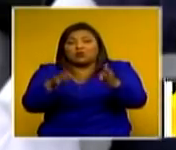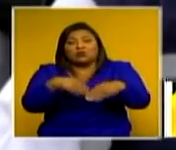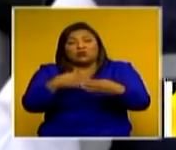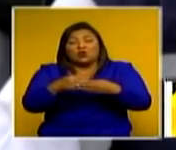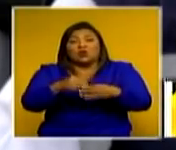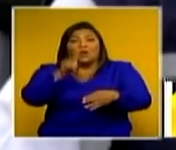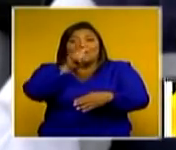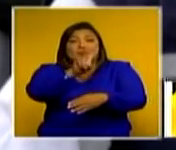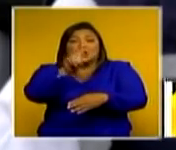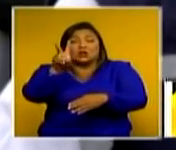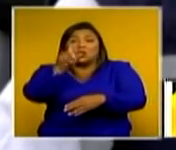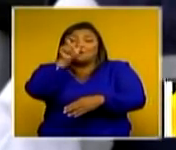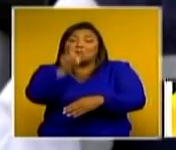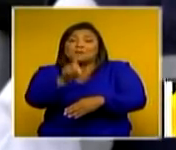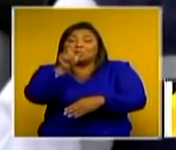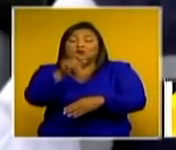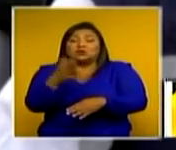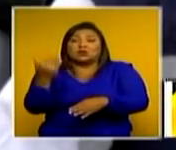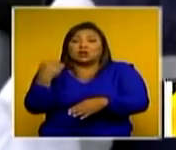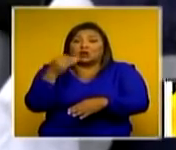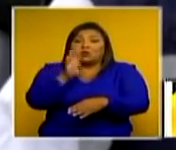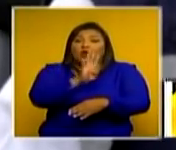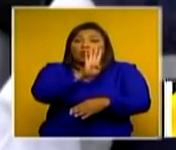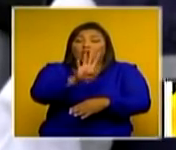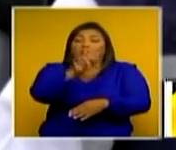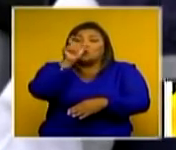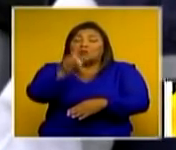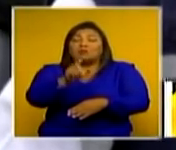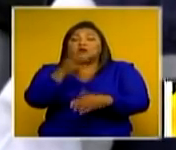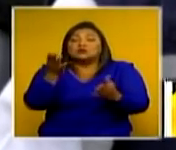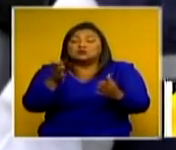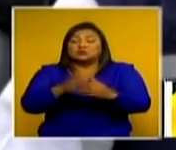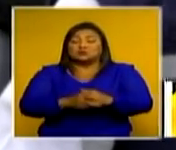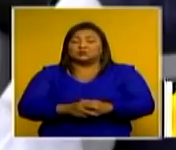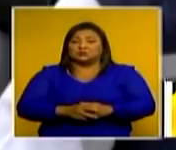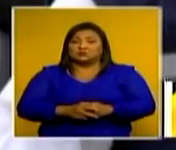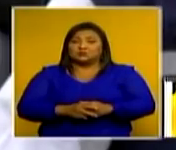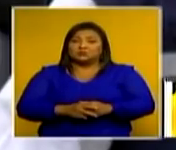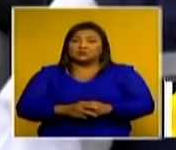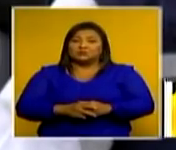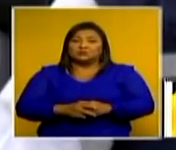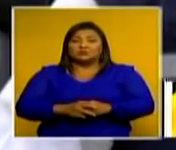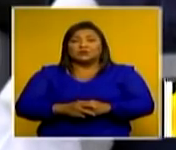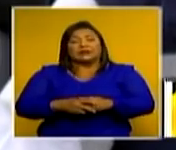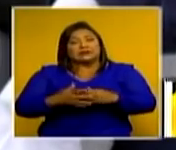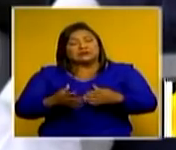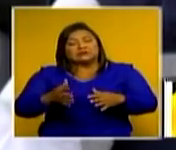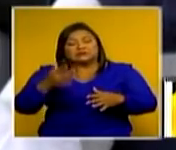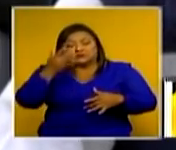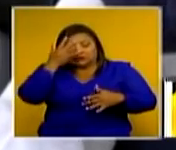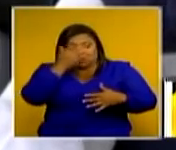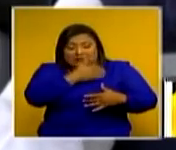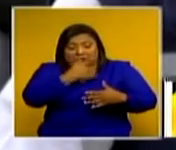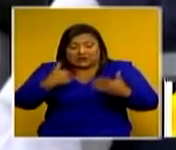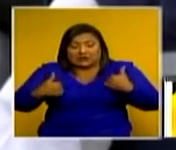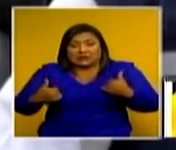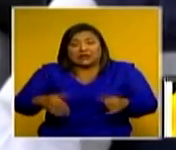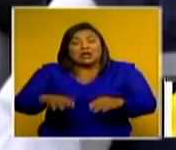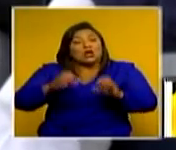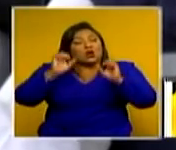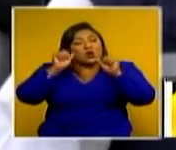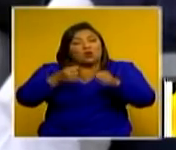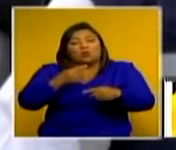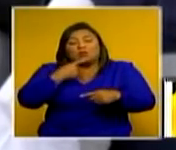22 pacientes tenemos cuatro pacientes que están en condiciones críticas negamos no podemos